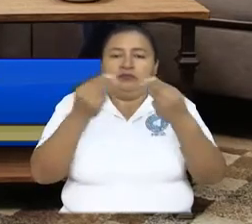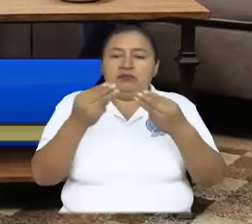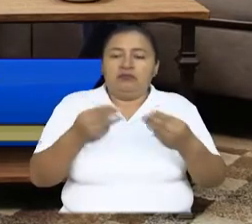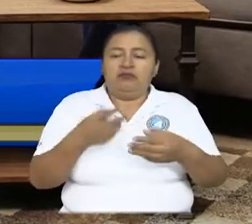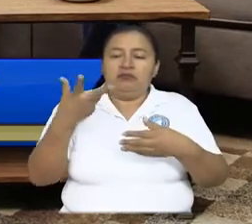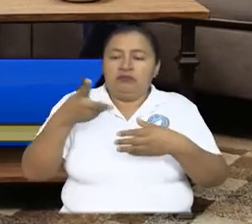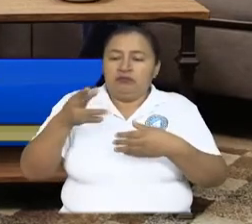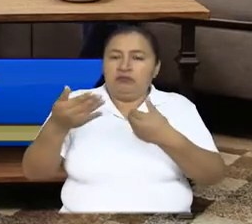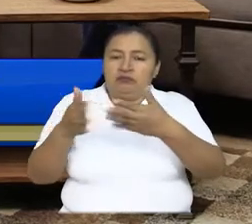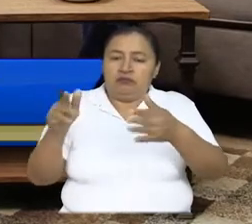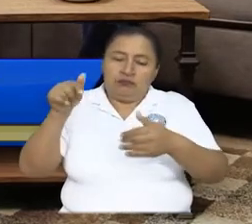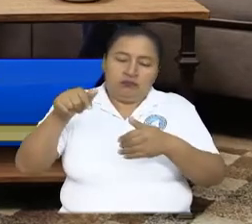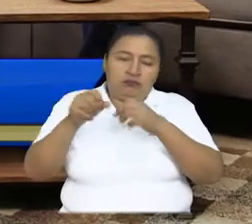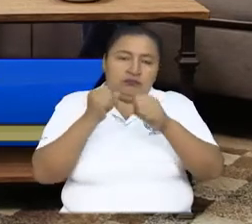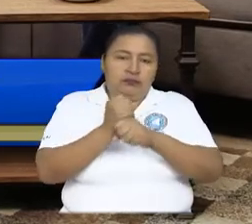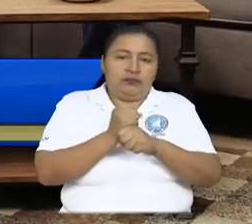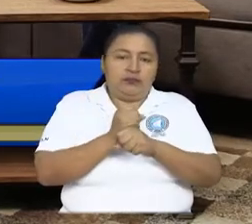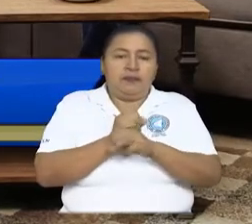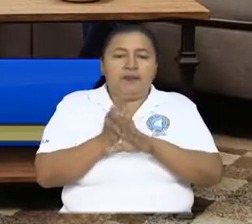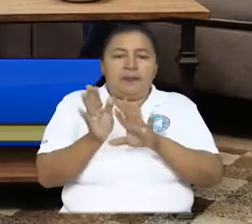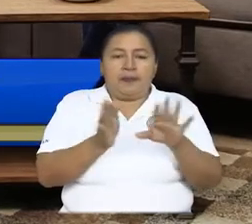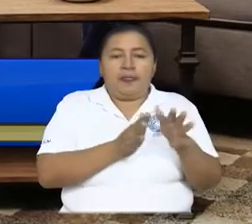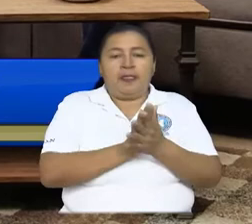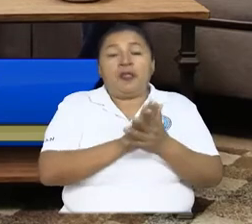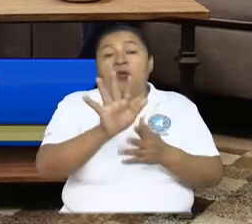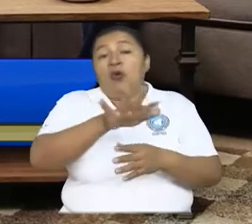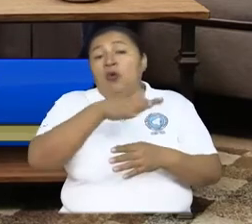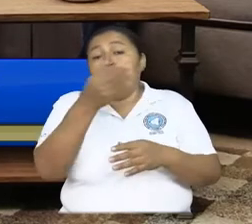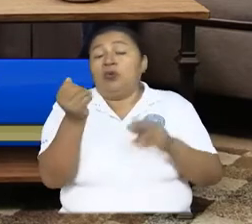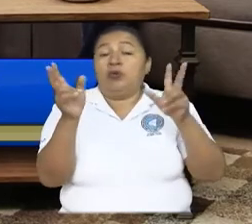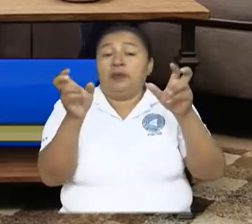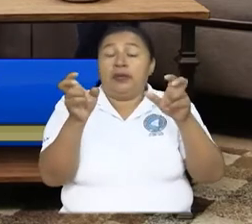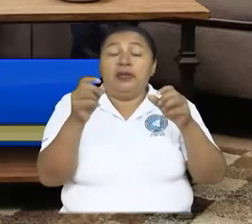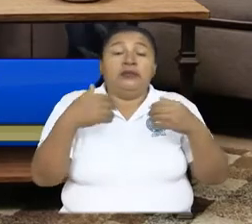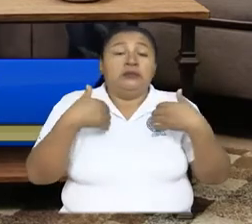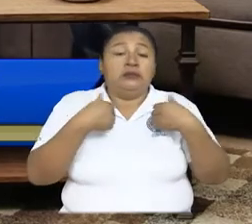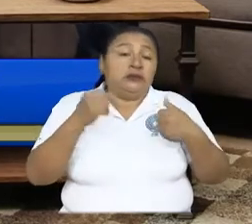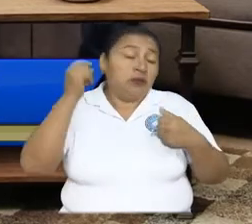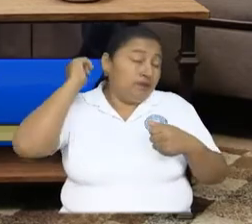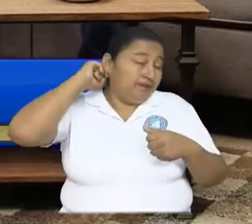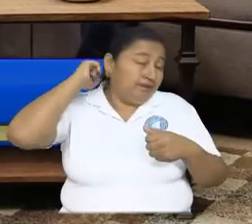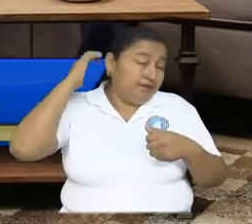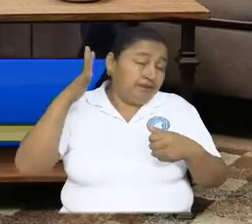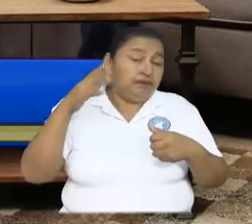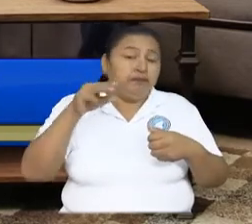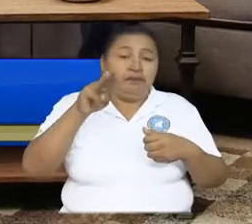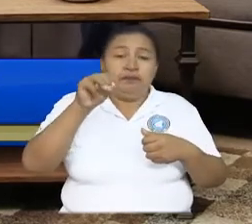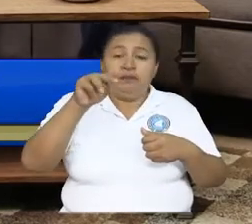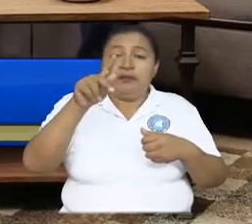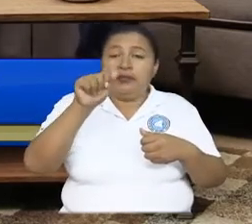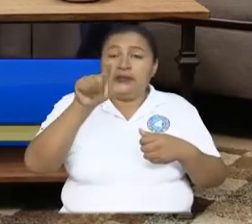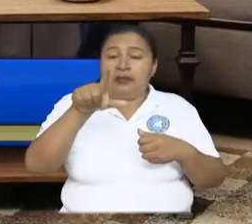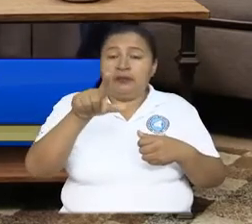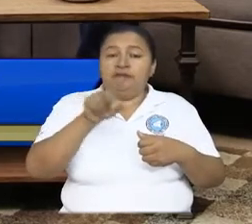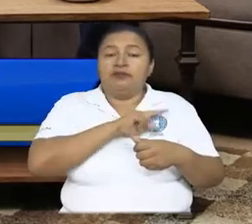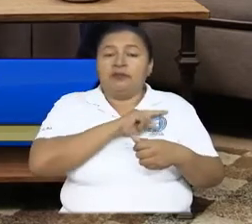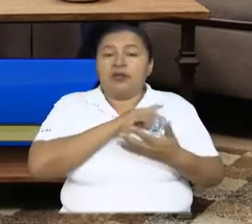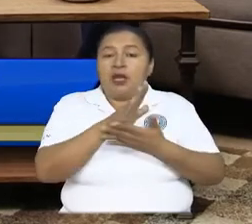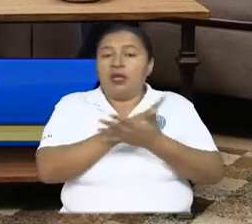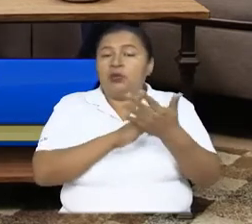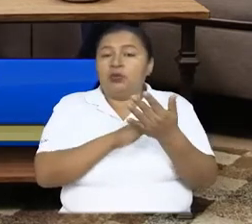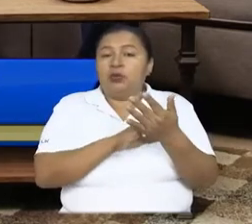inauguración este año el otro tema es el programa de salud mental nosotros tenemos en algunas unidades de salud que nos sigáis